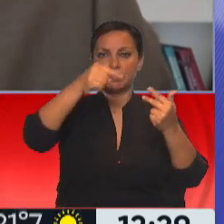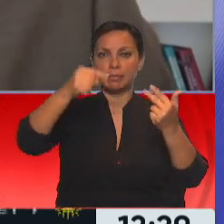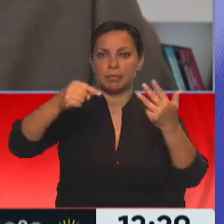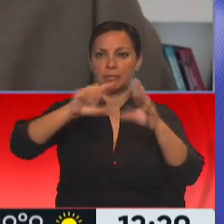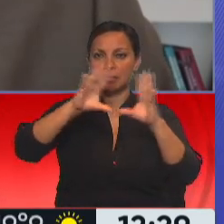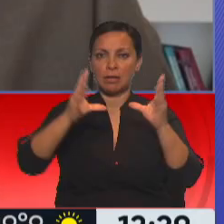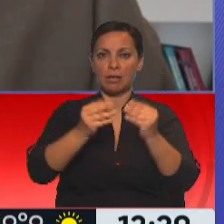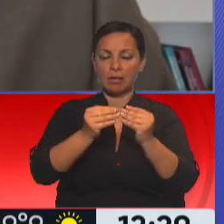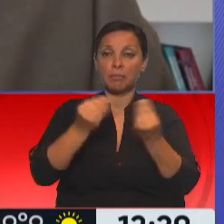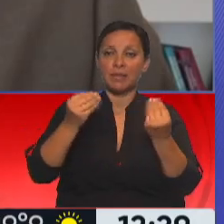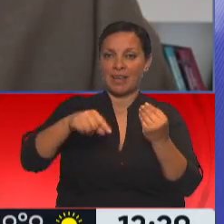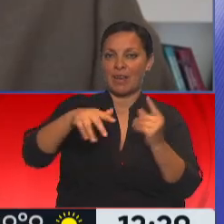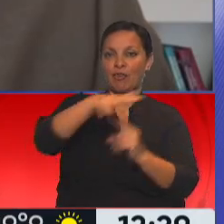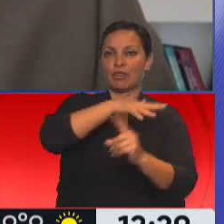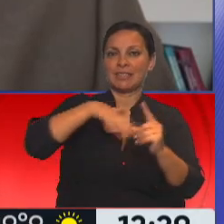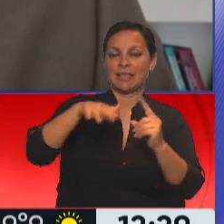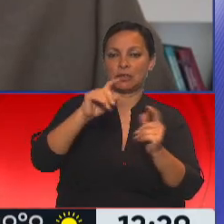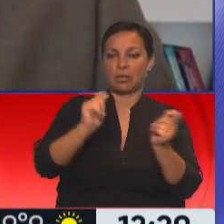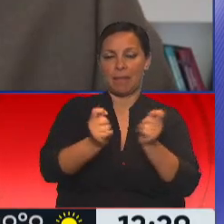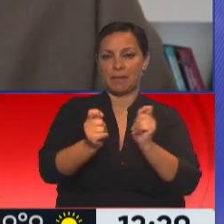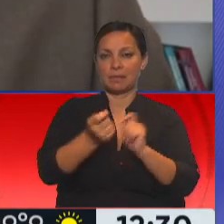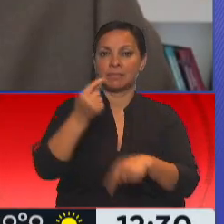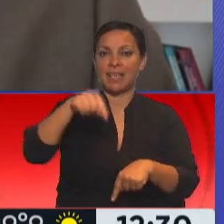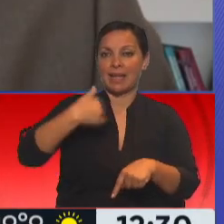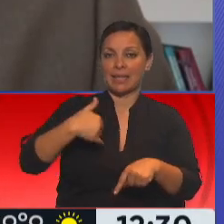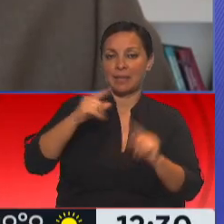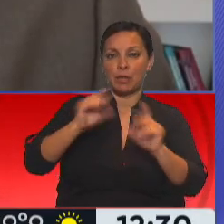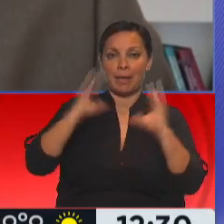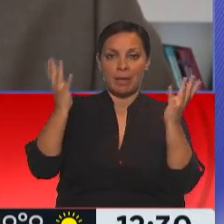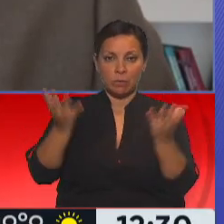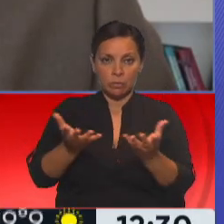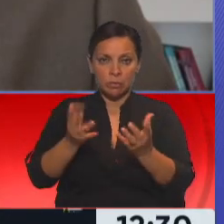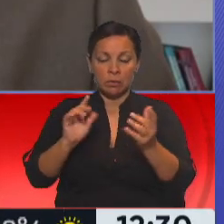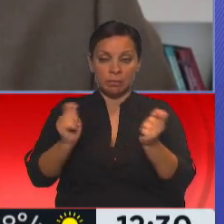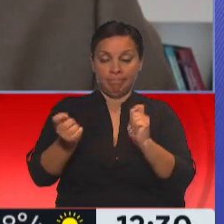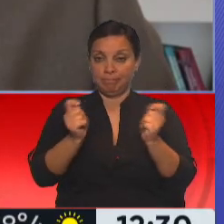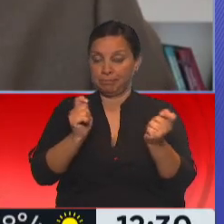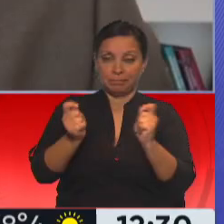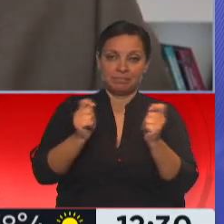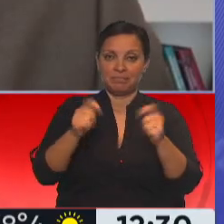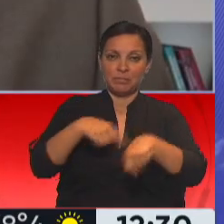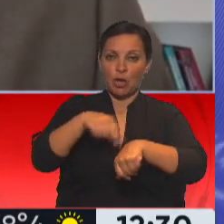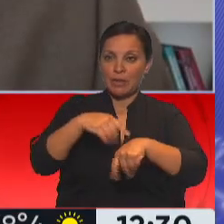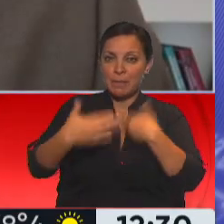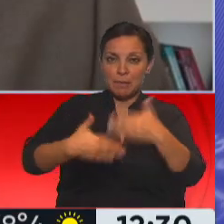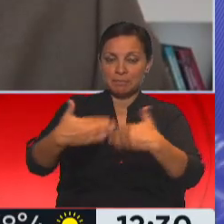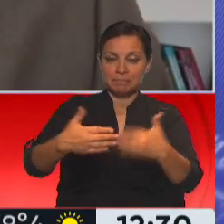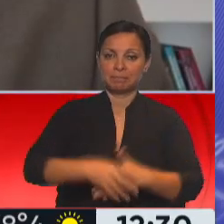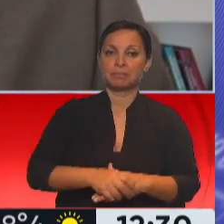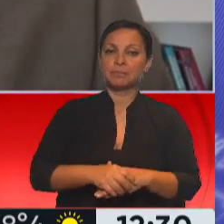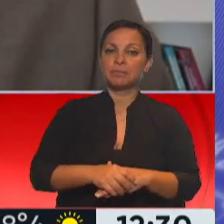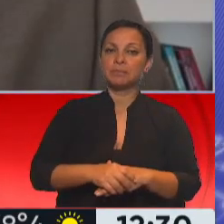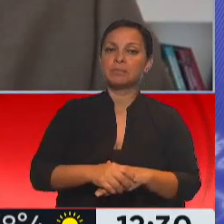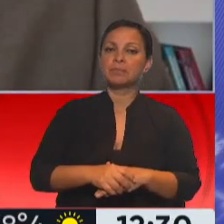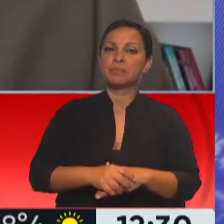en un contexto tan cambiante por muchas cosas, no solo la Argentina, sino también por el mundo. Todo va cambiando todo el tiempo. En ese sentido,